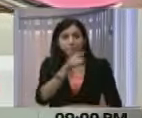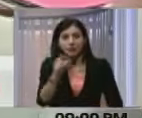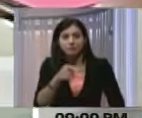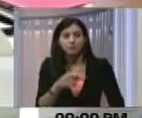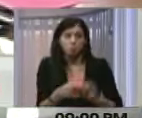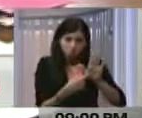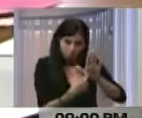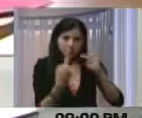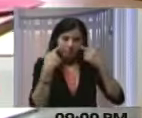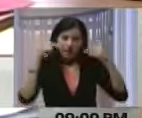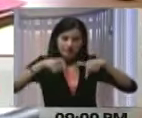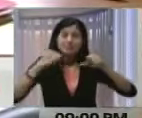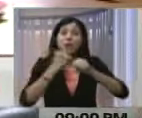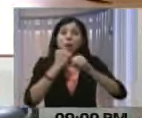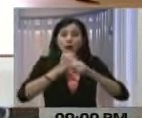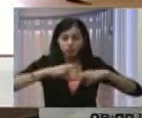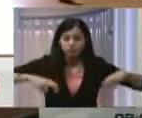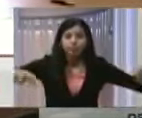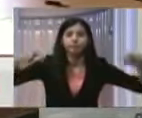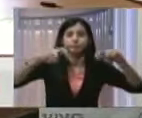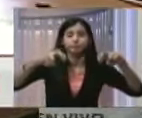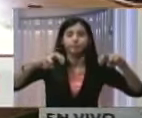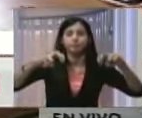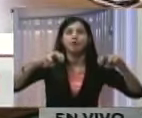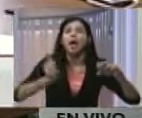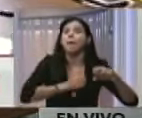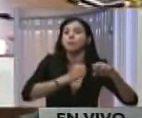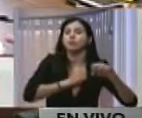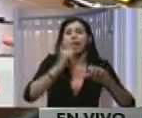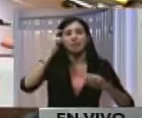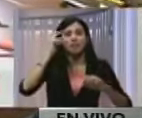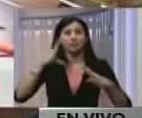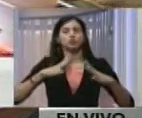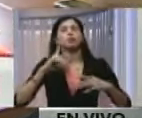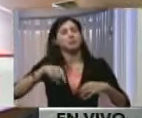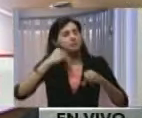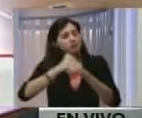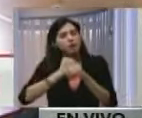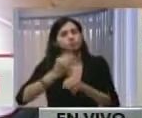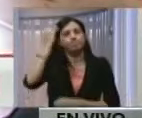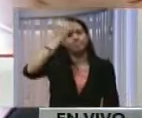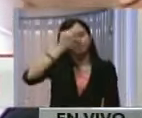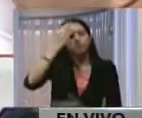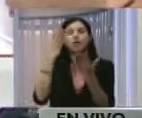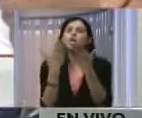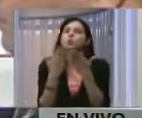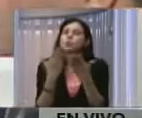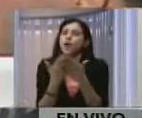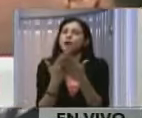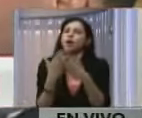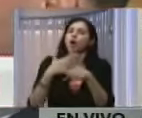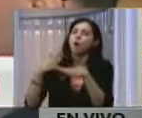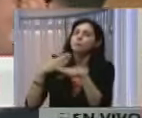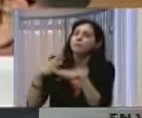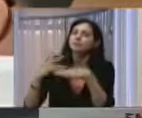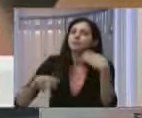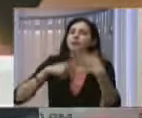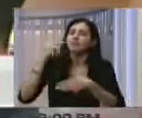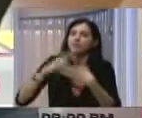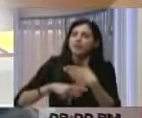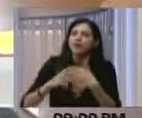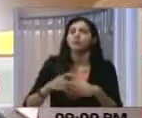trabajando, ¿no? Que aprovechamos también estos días para trabajar, reflexionar, estudiar, compartir,